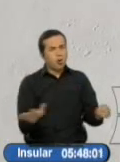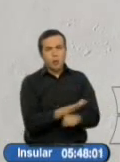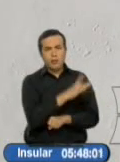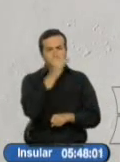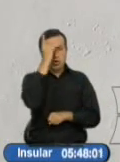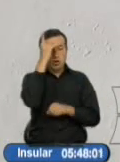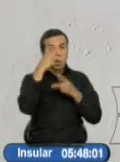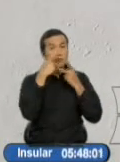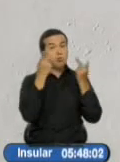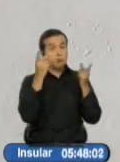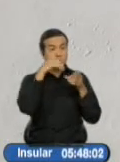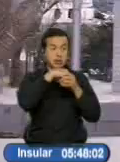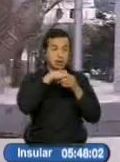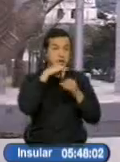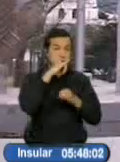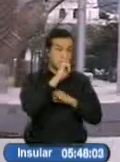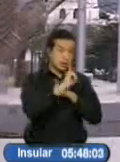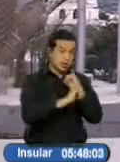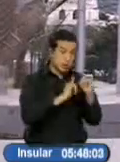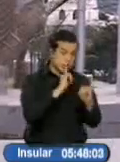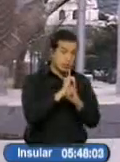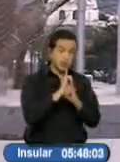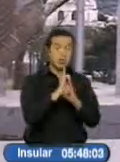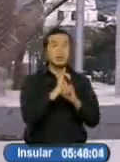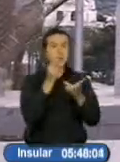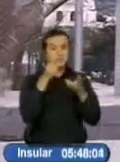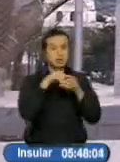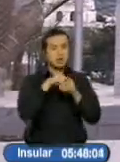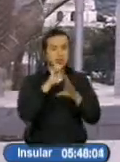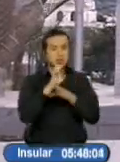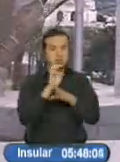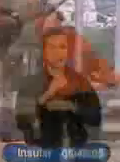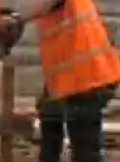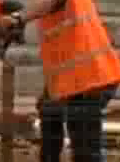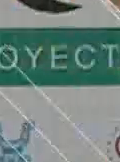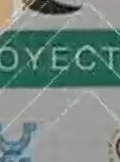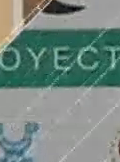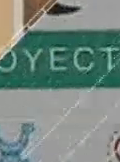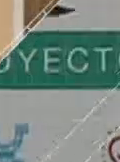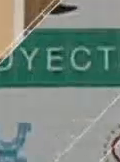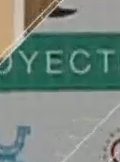deuda pública interna y externa. Alexis Moncayo, Ecuador TV.